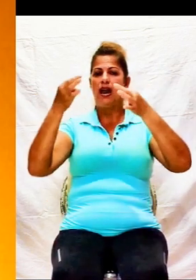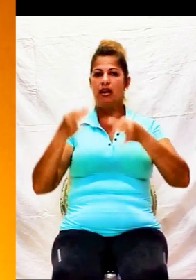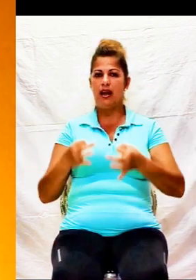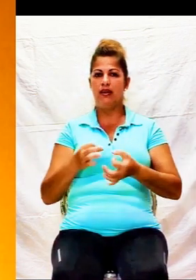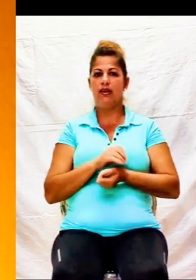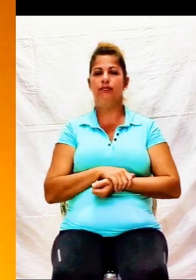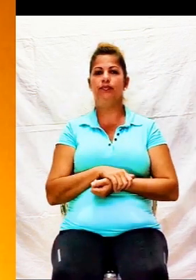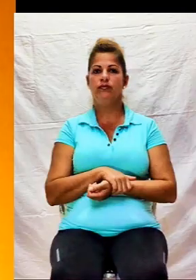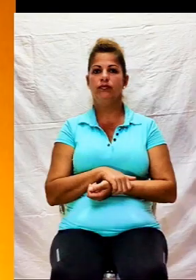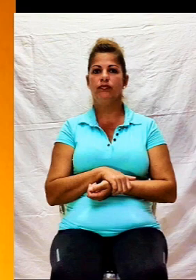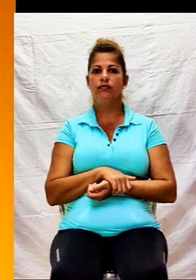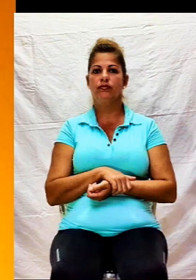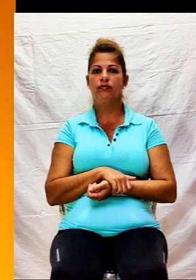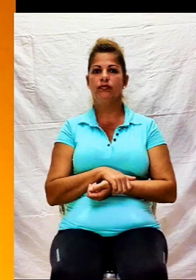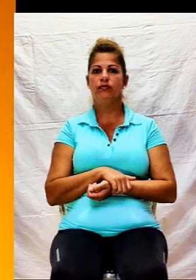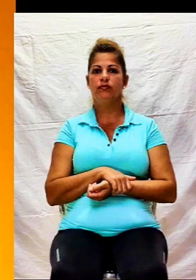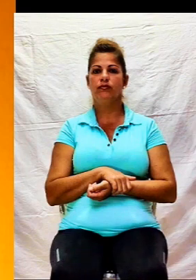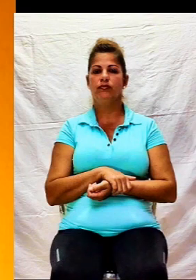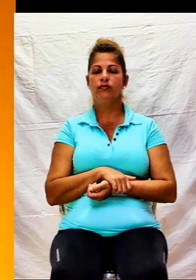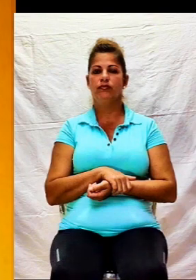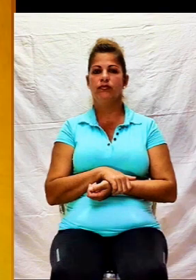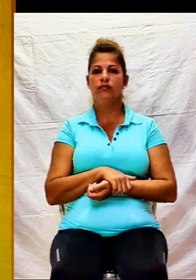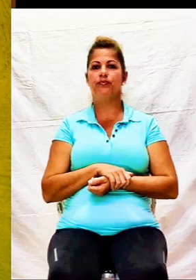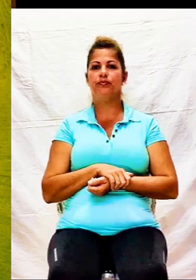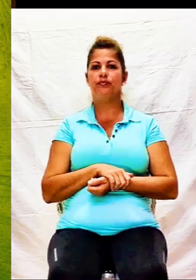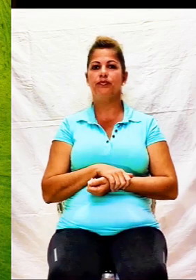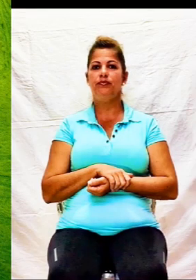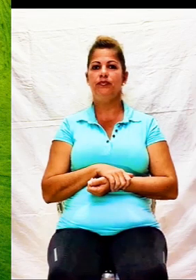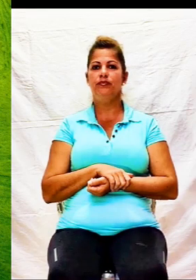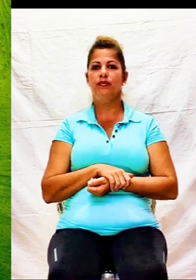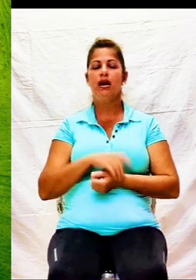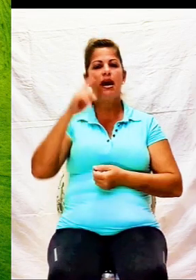sus valoraciones con la realidad.